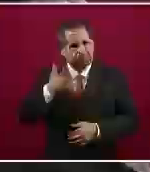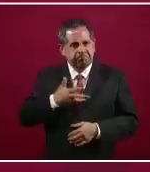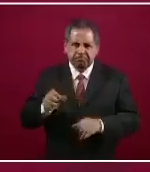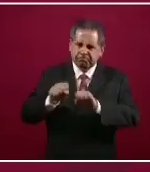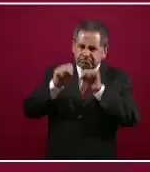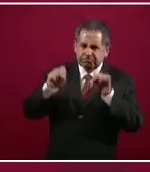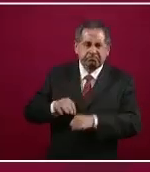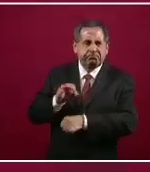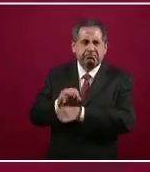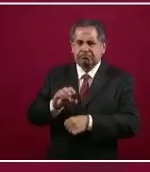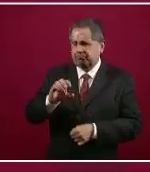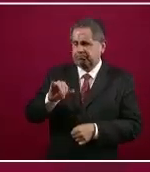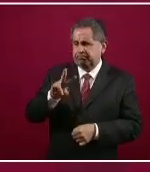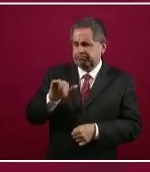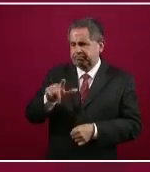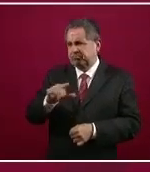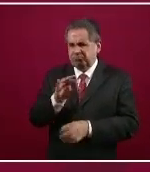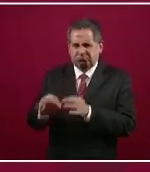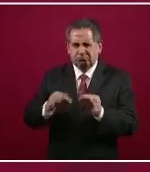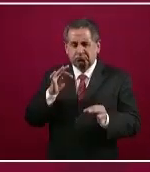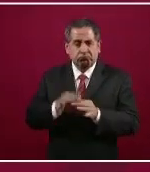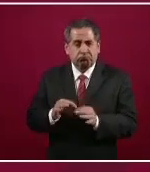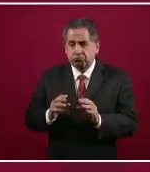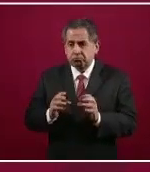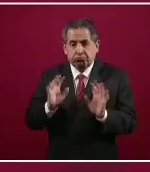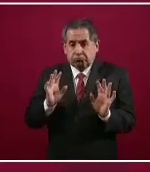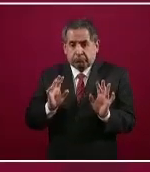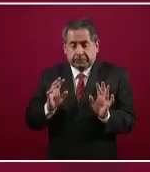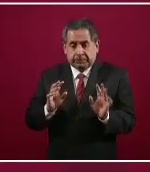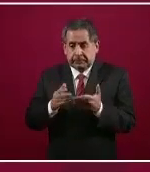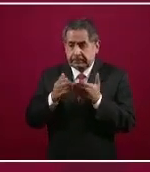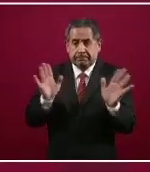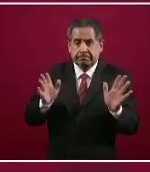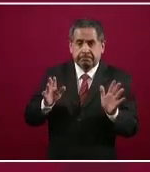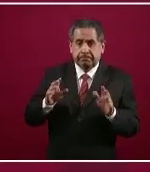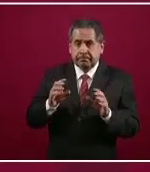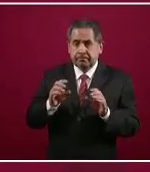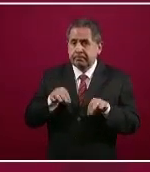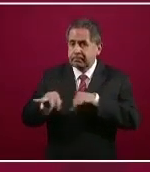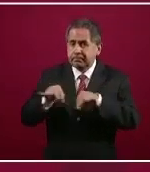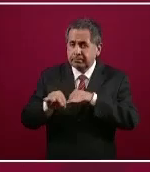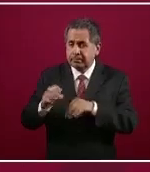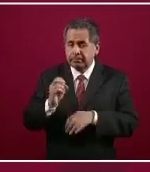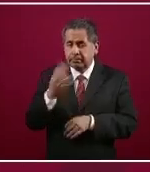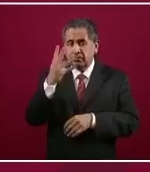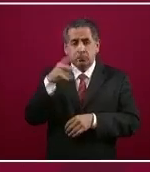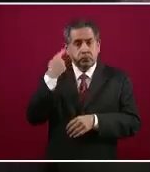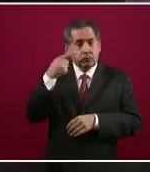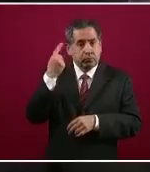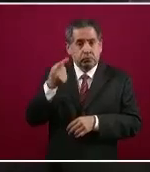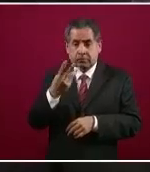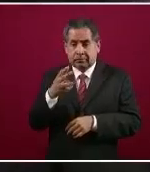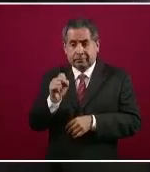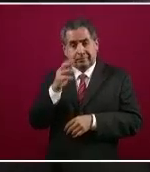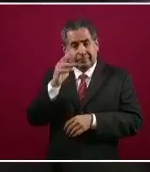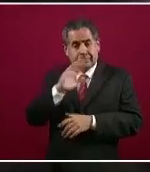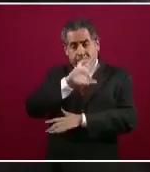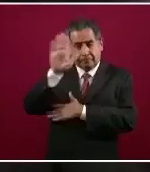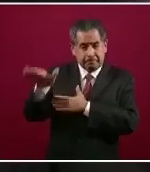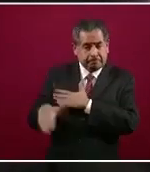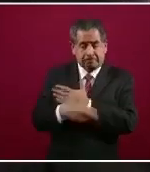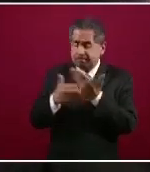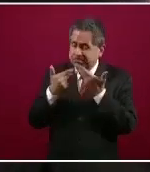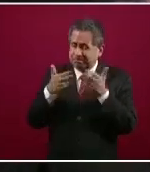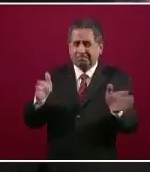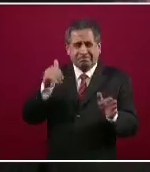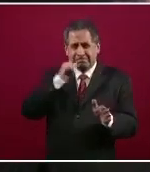Nacional de Protección Civil que se encuentra activo de manera permanente las 24 horas, los 365 días